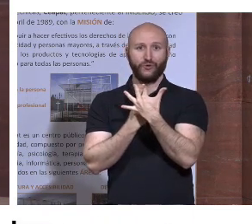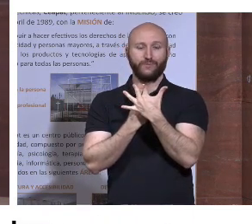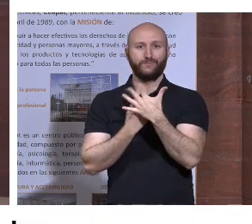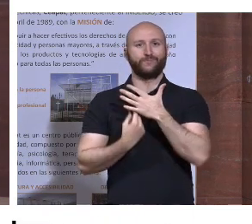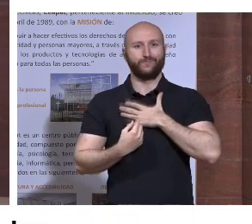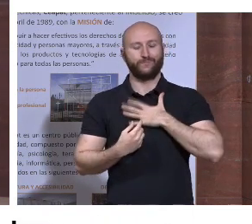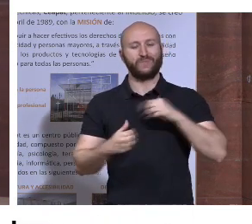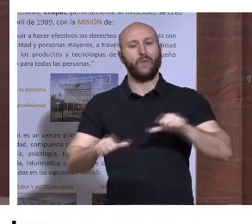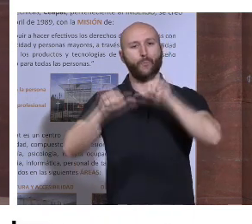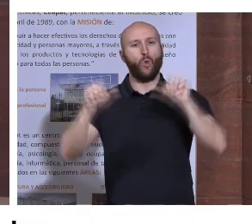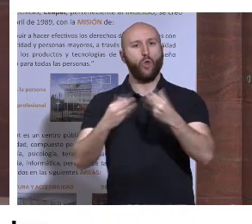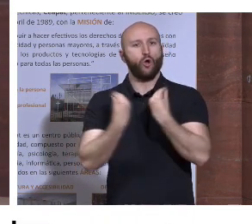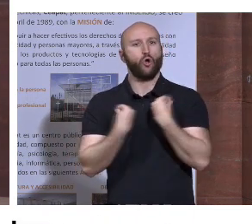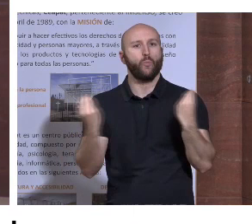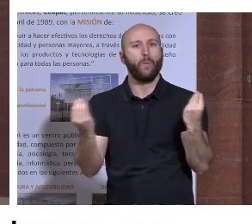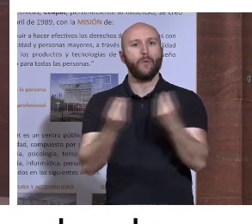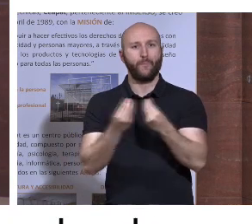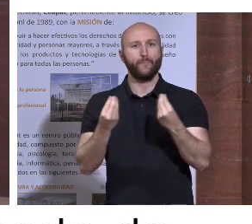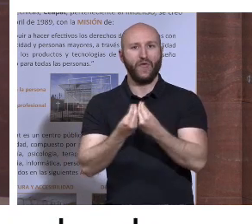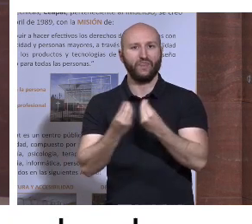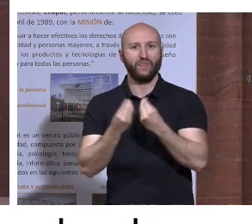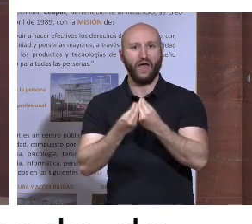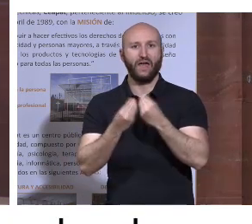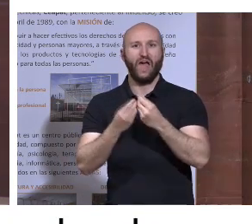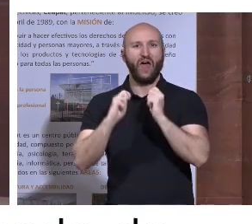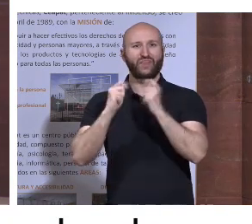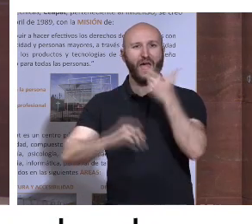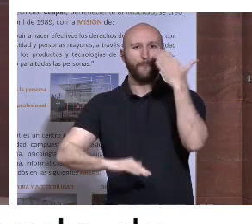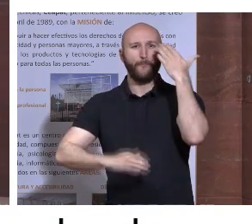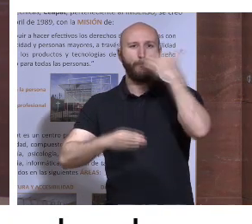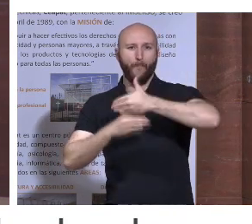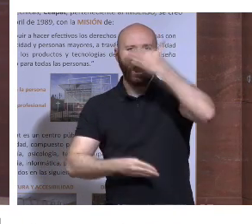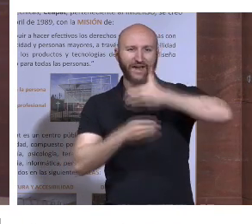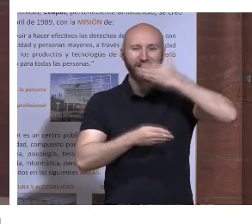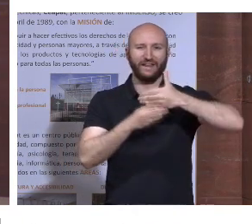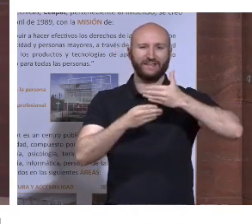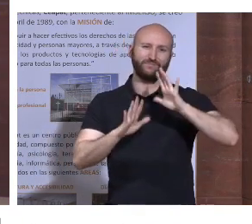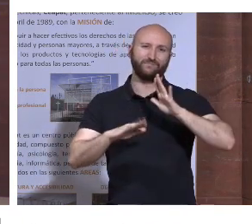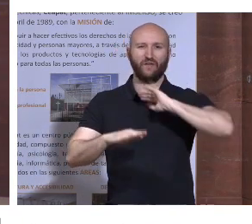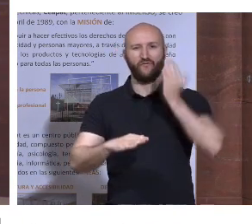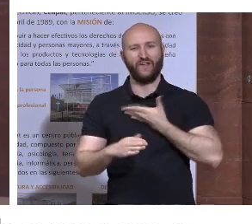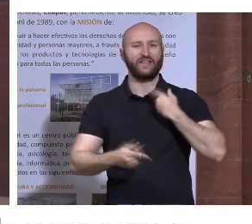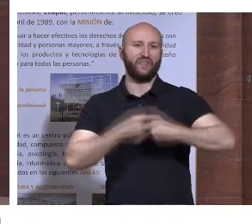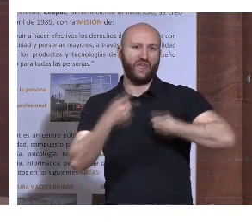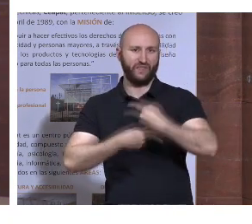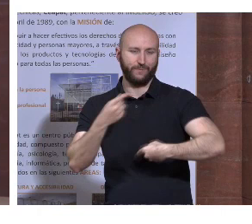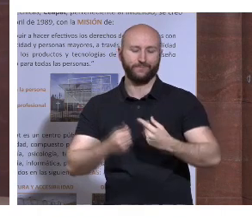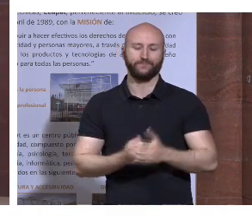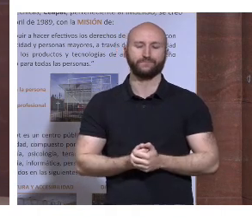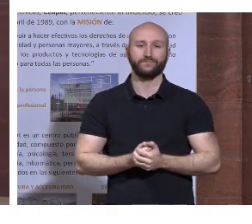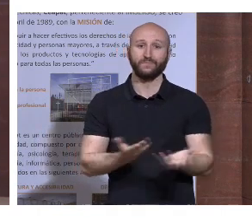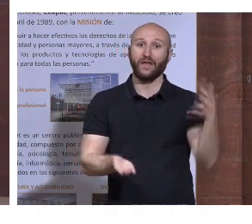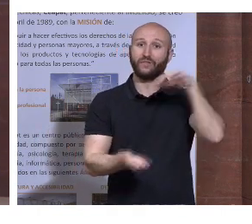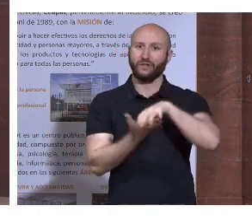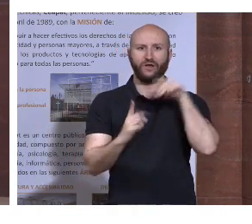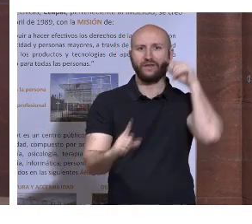nuestro modo de convivencia les está generando barreras para su día a día. Como ven, los centros de referencia